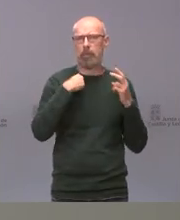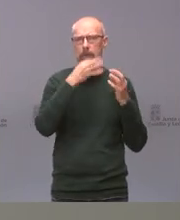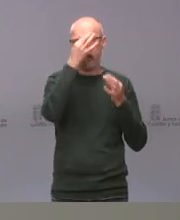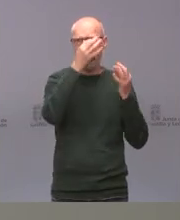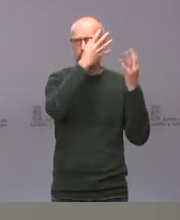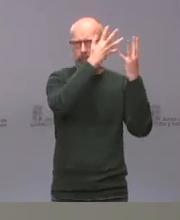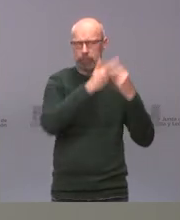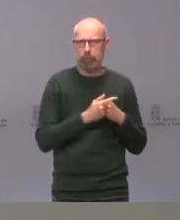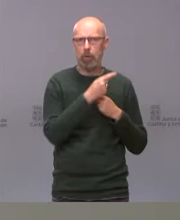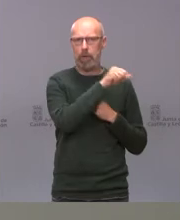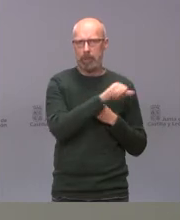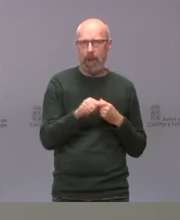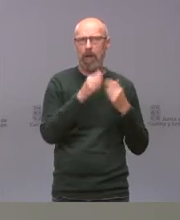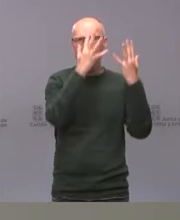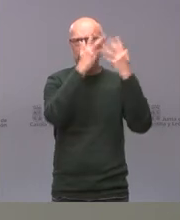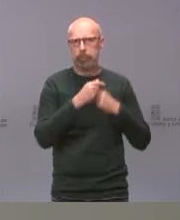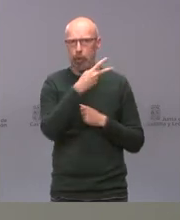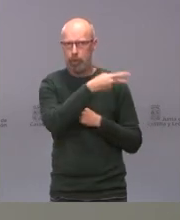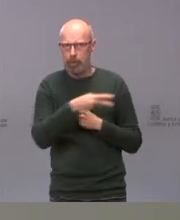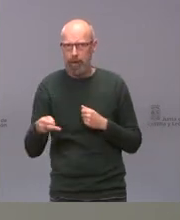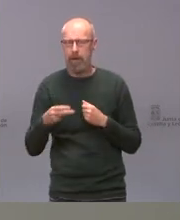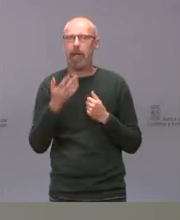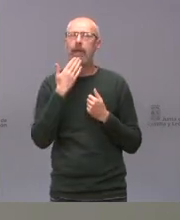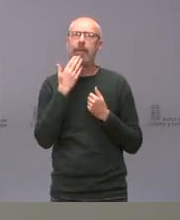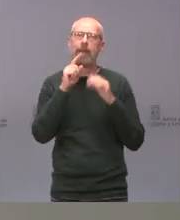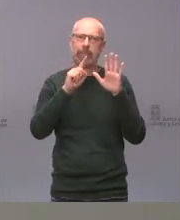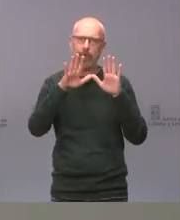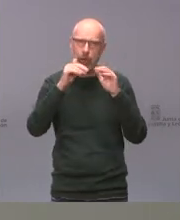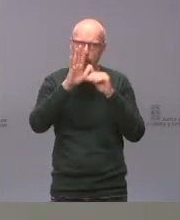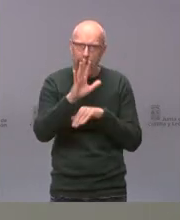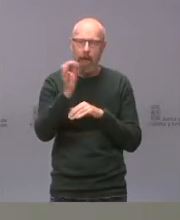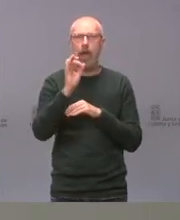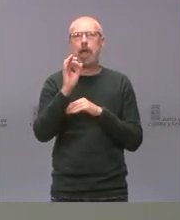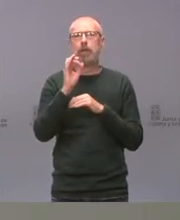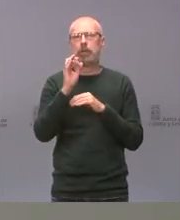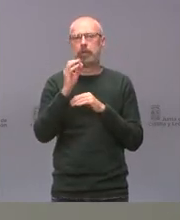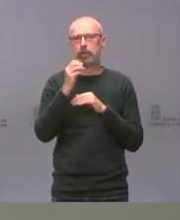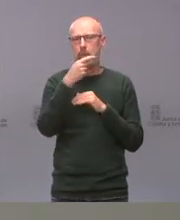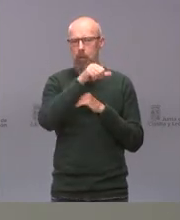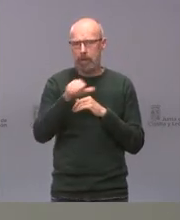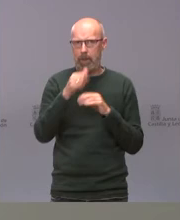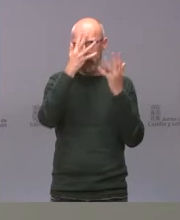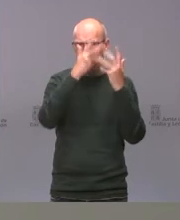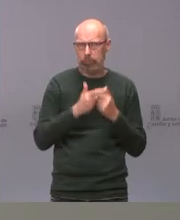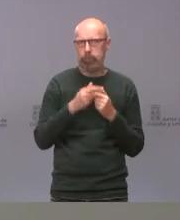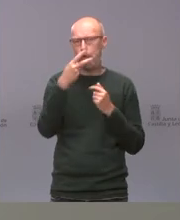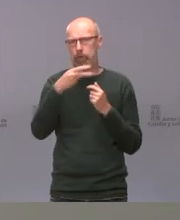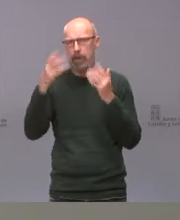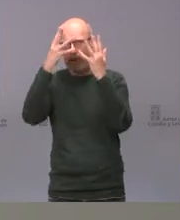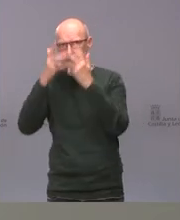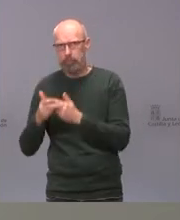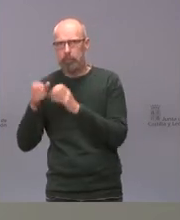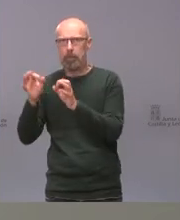días, a 14 días, mayores de 65 años, incidencia acumulada a 7 días, a 14 días, la trazabilidad, el porcentaje